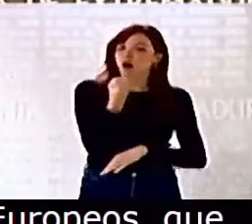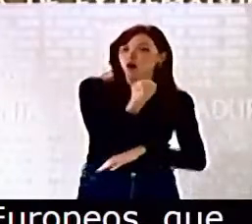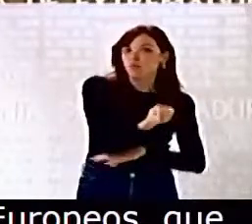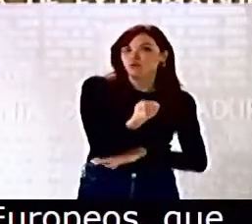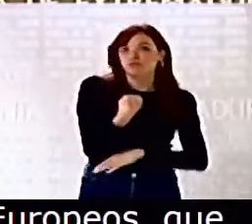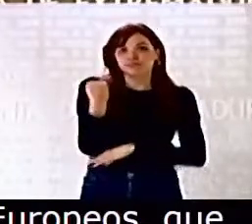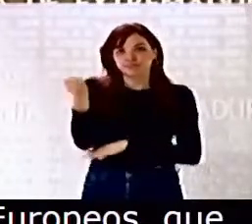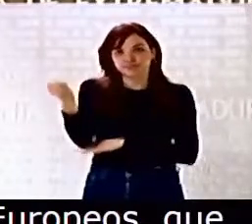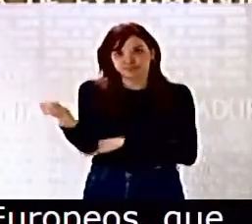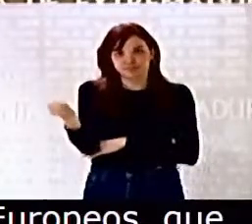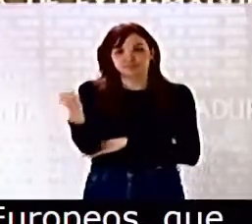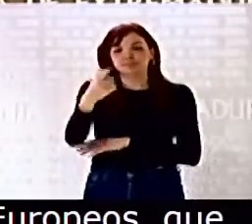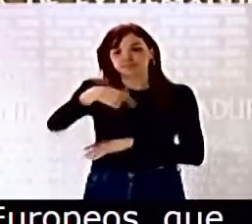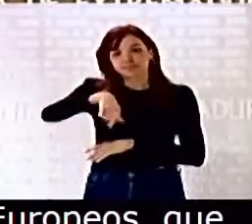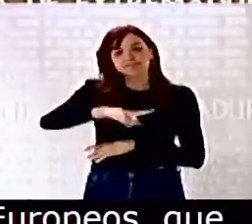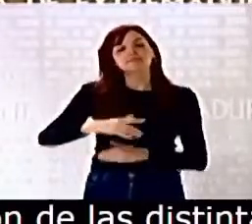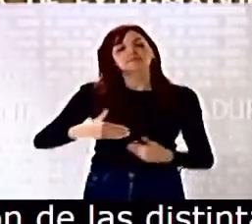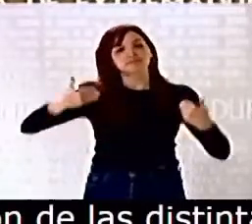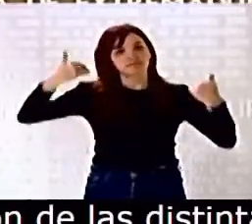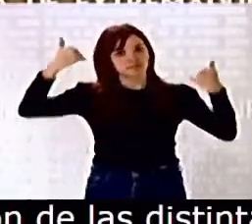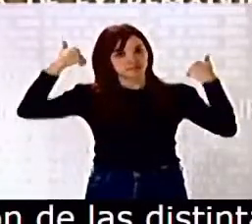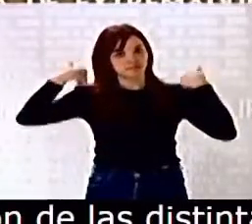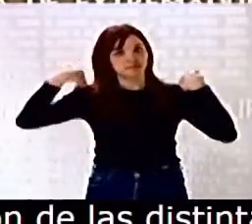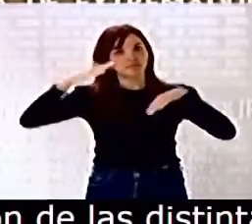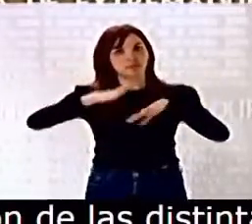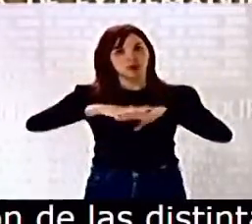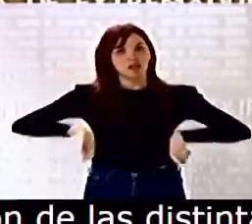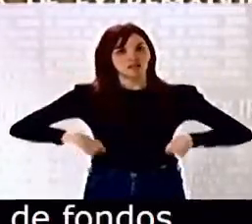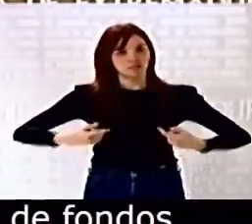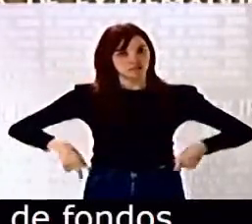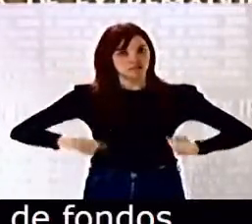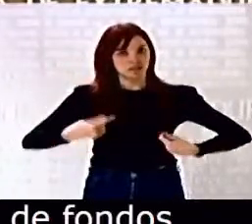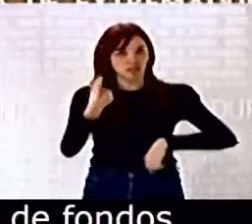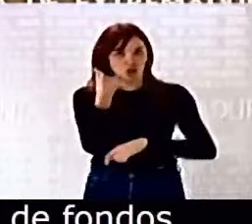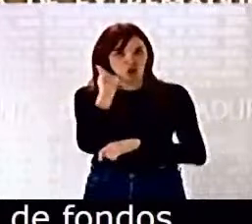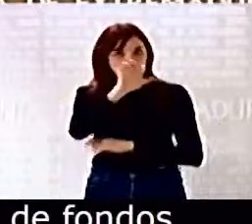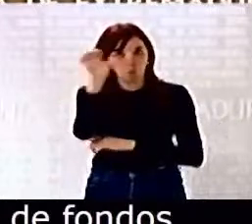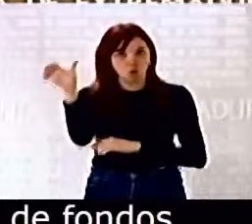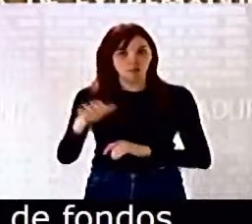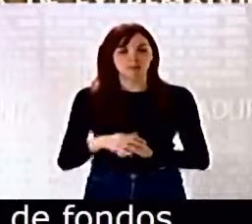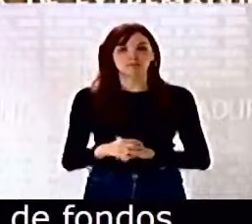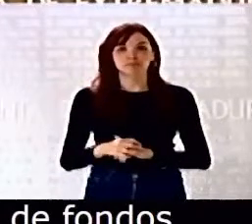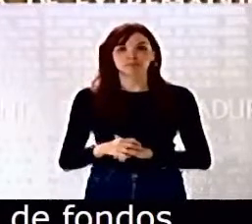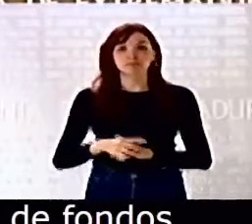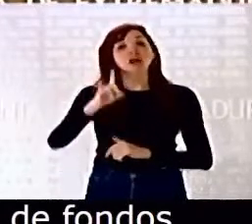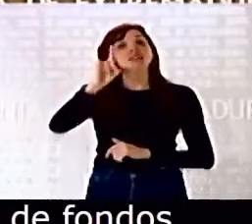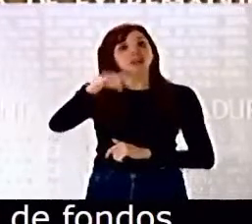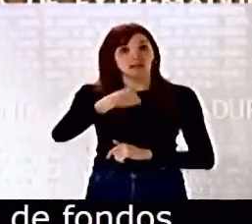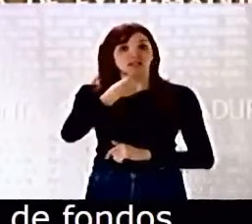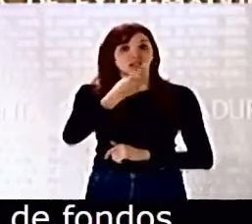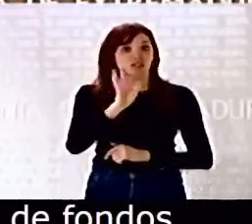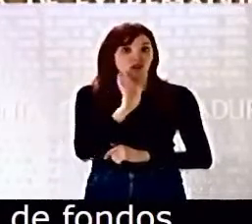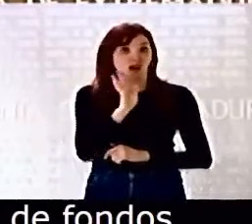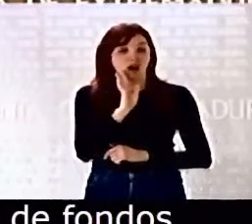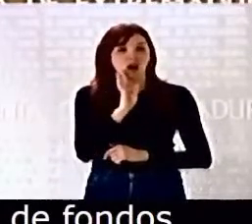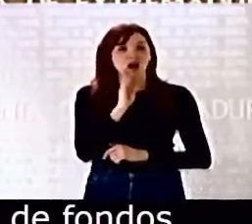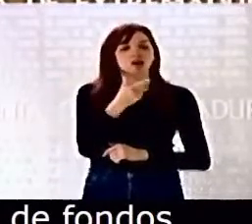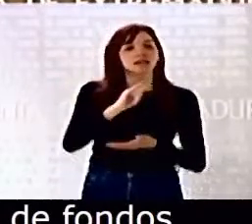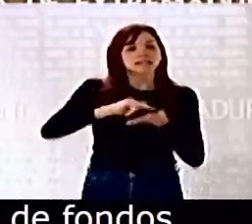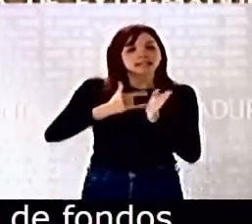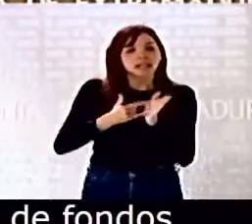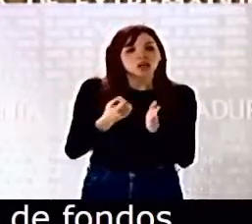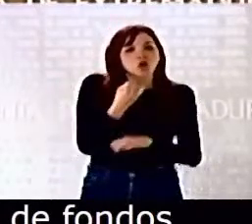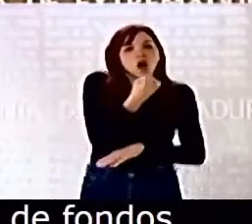administrativas responsables de la aplicación de fondos europeos y también dará, como decía antes, asistencia y soporte técnico a la